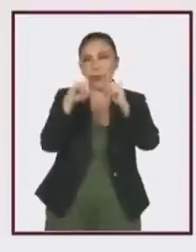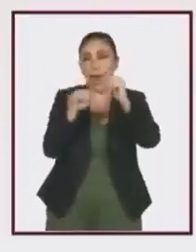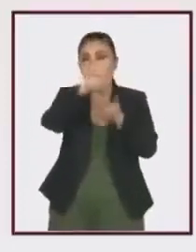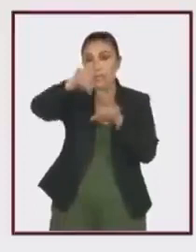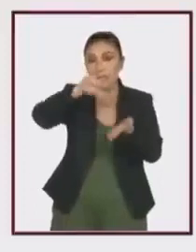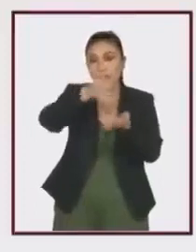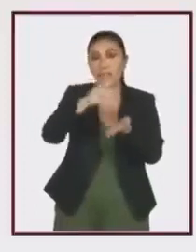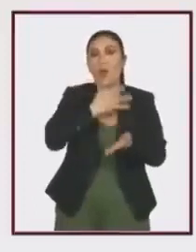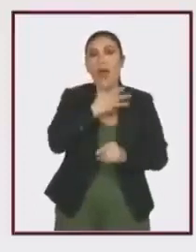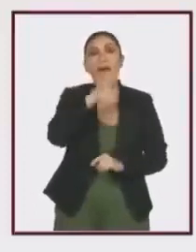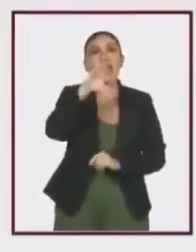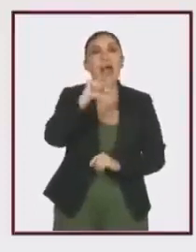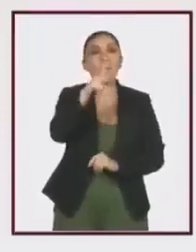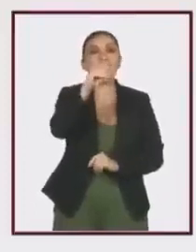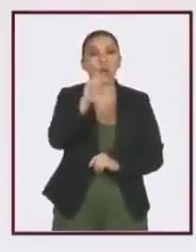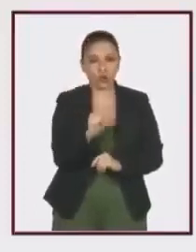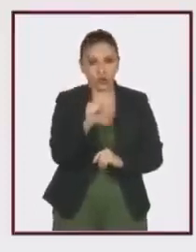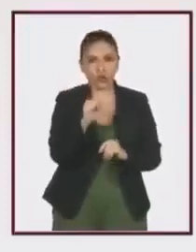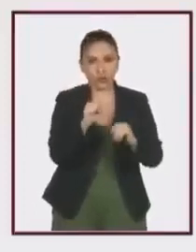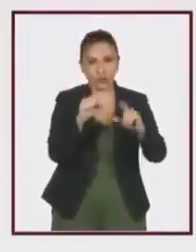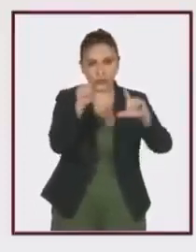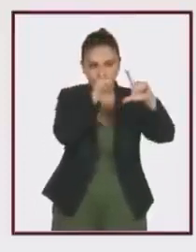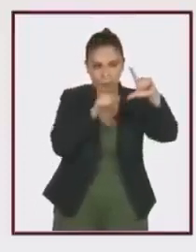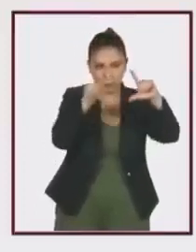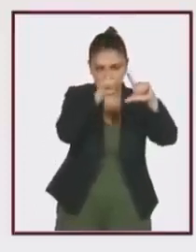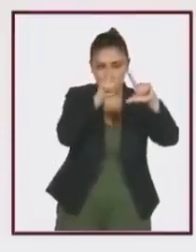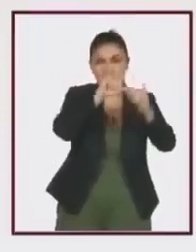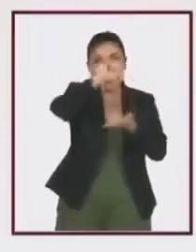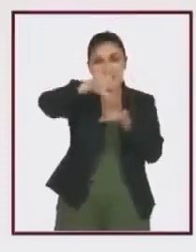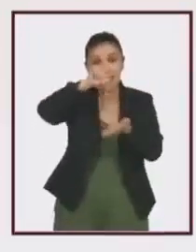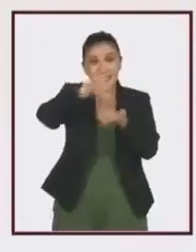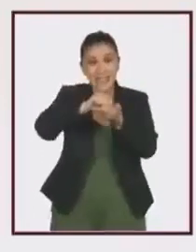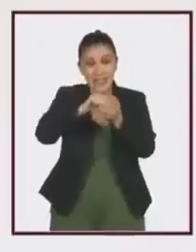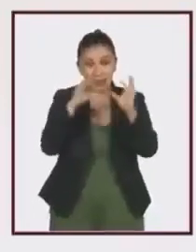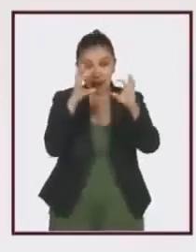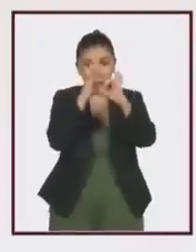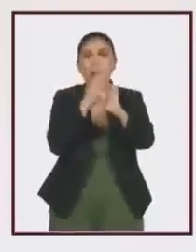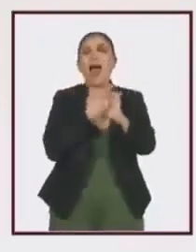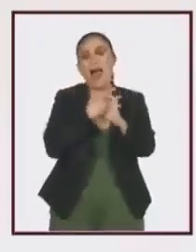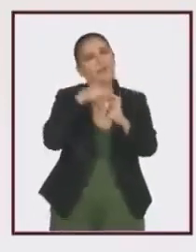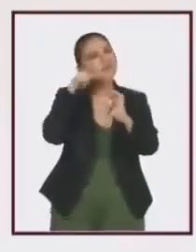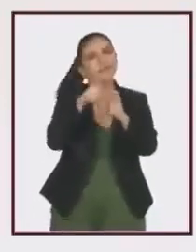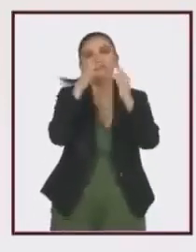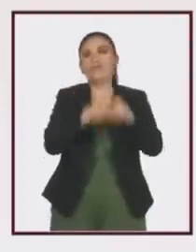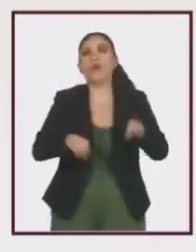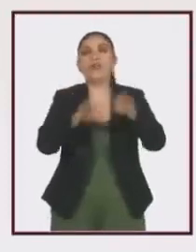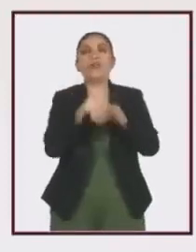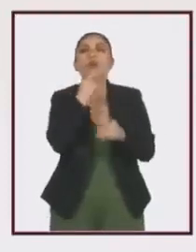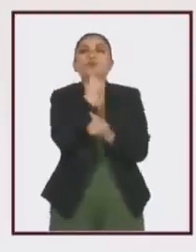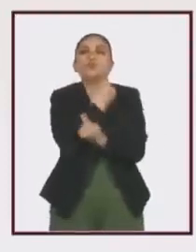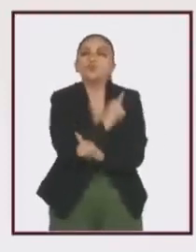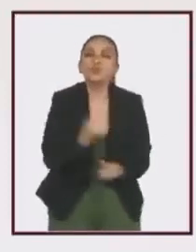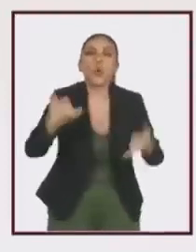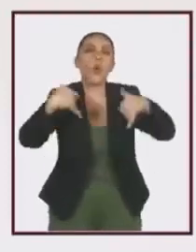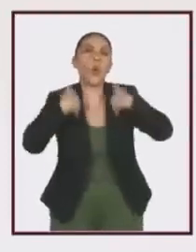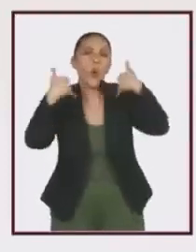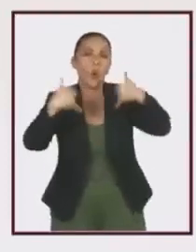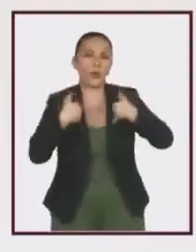los campos formativos y en el centro están precisamente las niñas, los niños y los